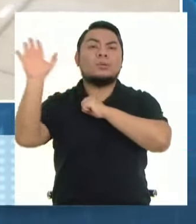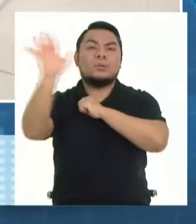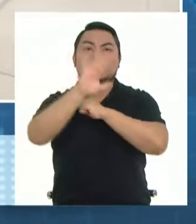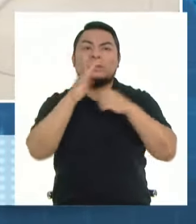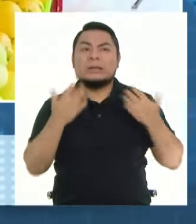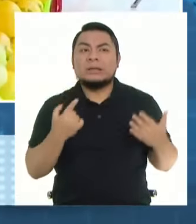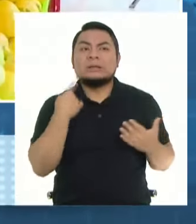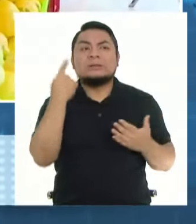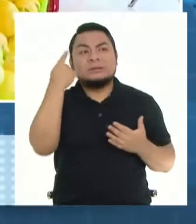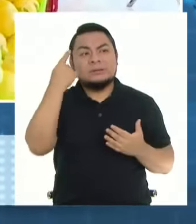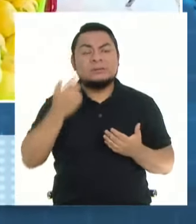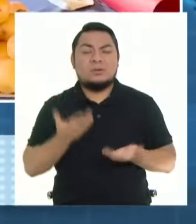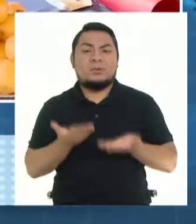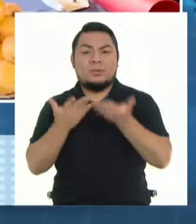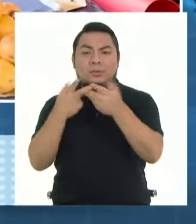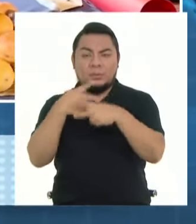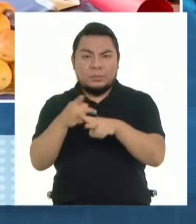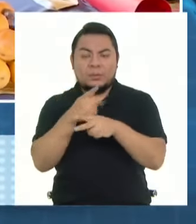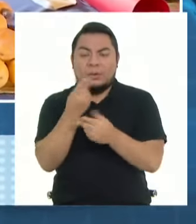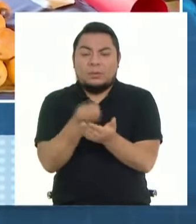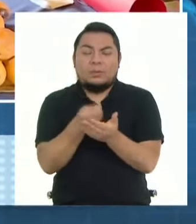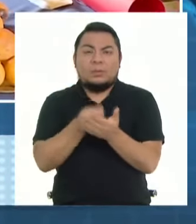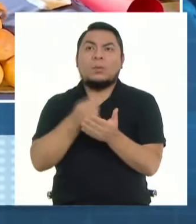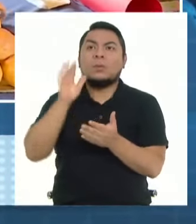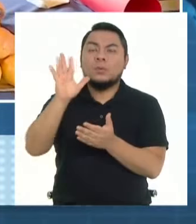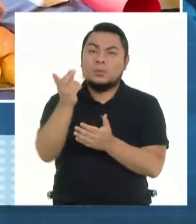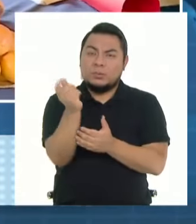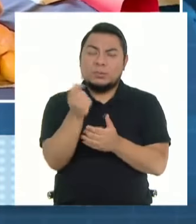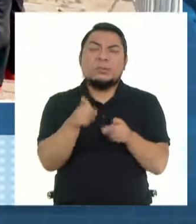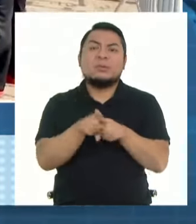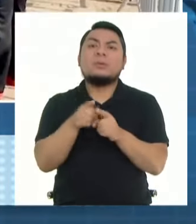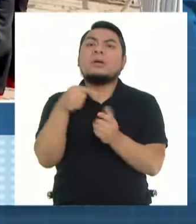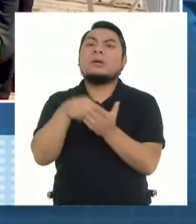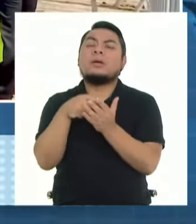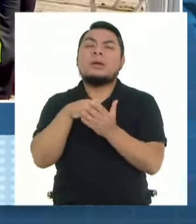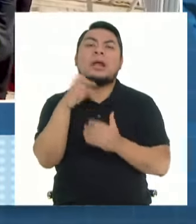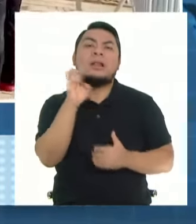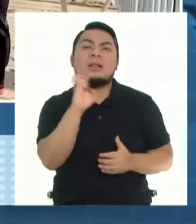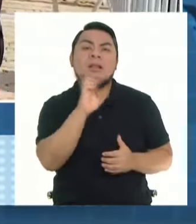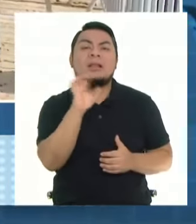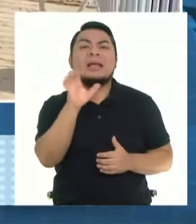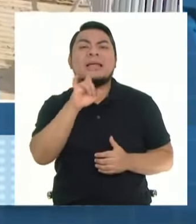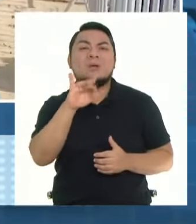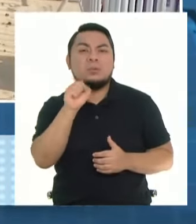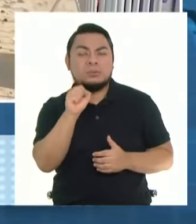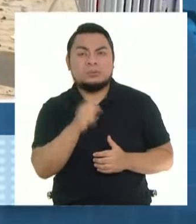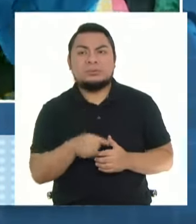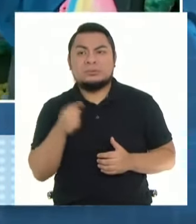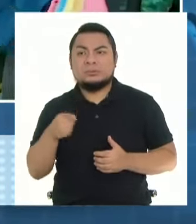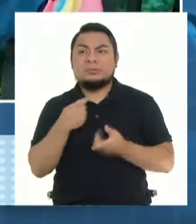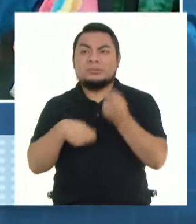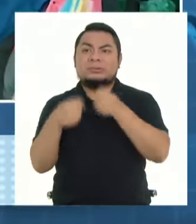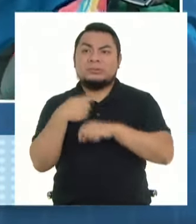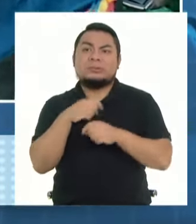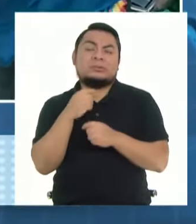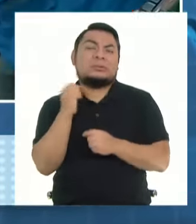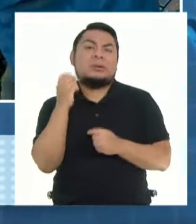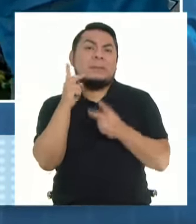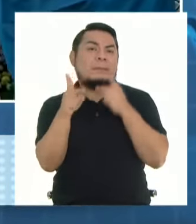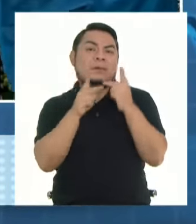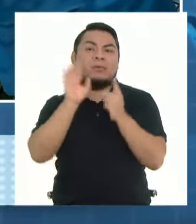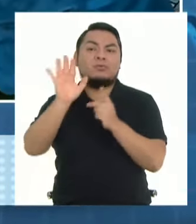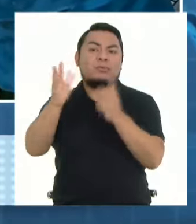implica producir en moneda nacional y cobrar en dólares o en euros. El negocio es lindo, es perfecto,